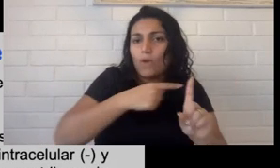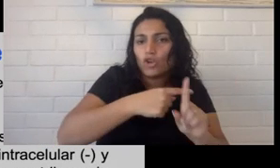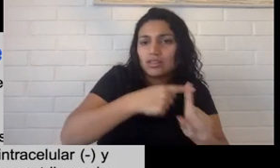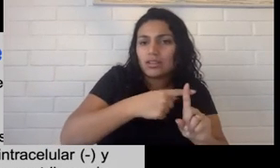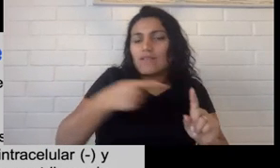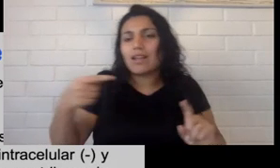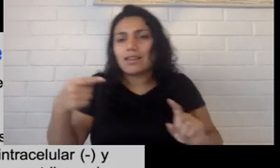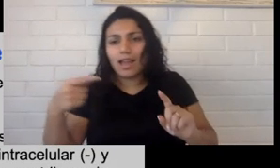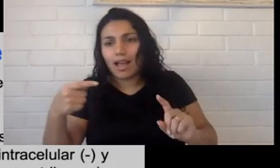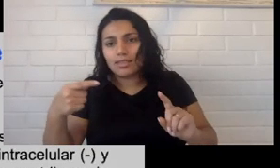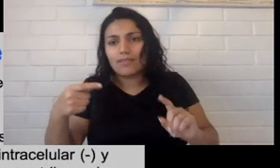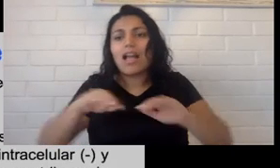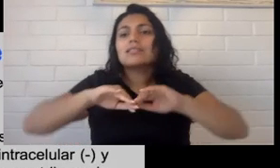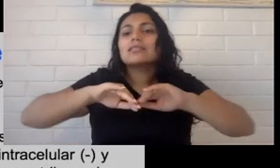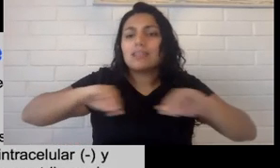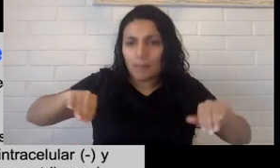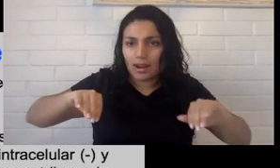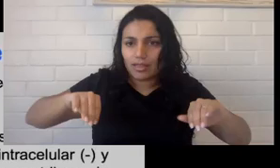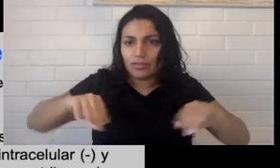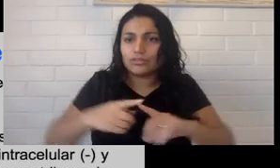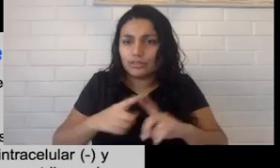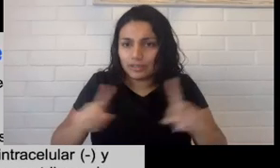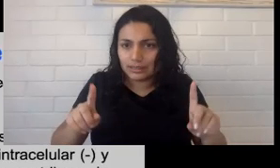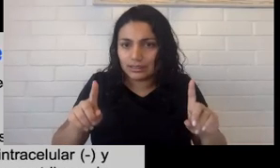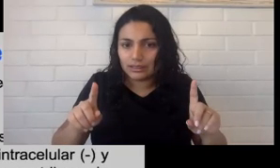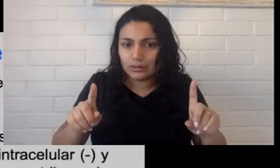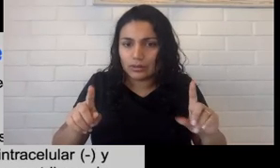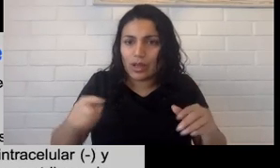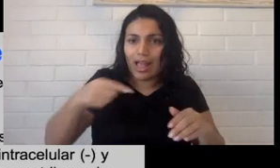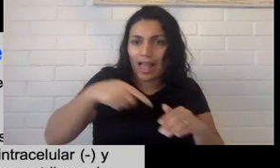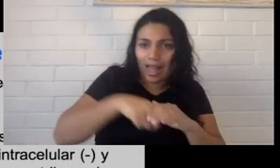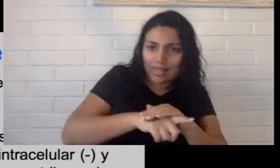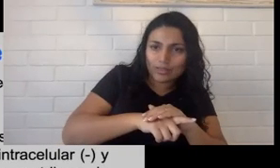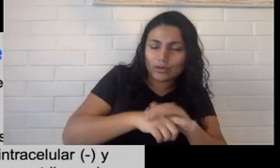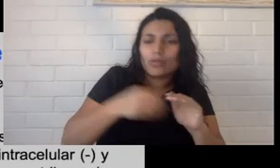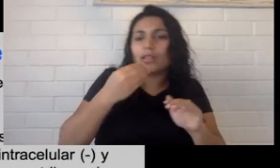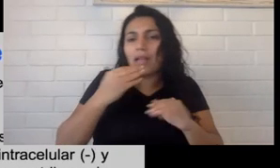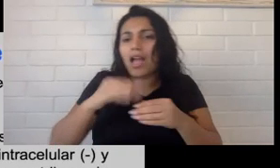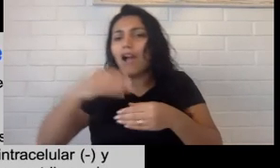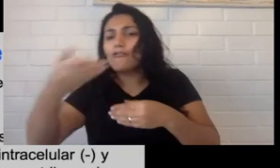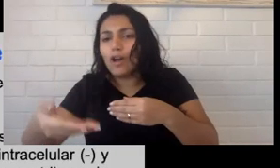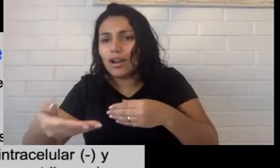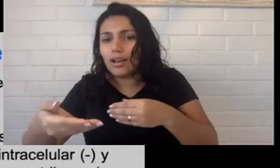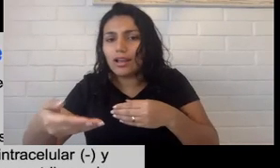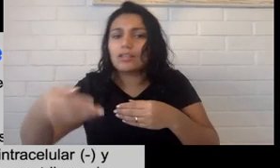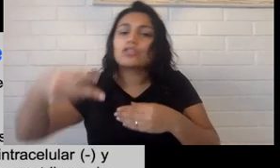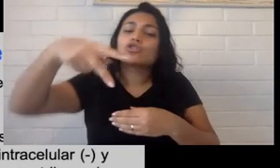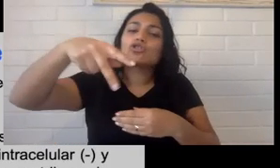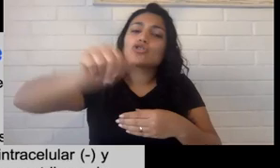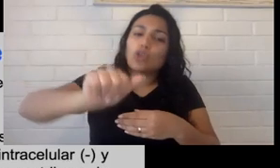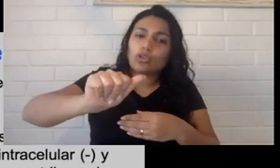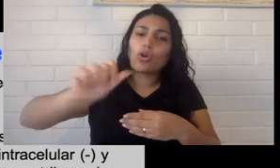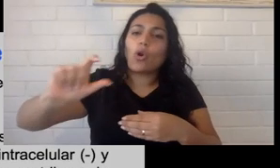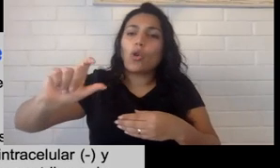Se separan en forma distinta, desigual, entre el interior y el exterior. Sodio, ion cloruro,